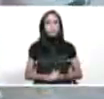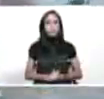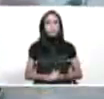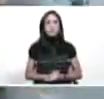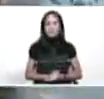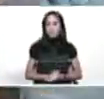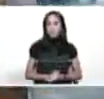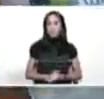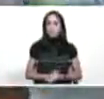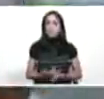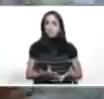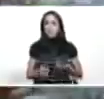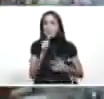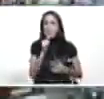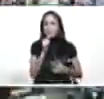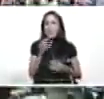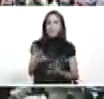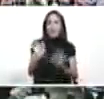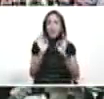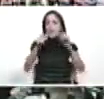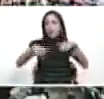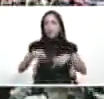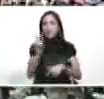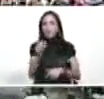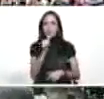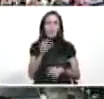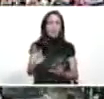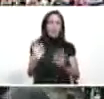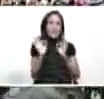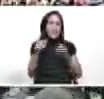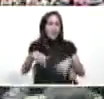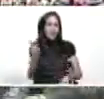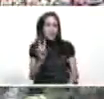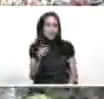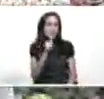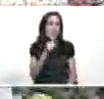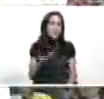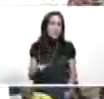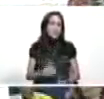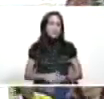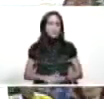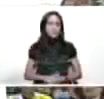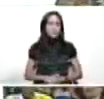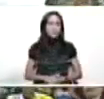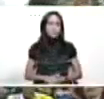¿Quién elige en Venezuela los concejales?